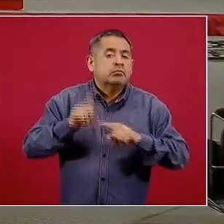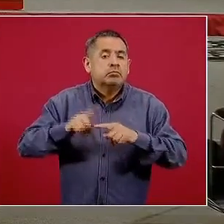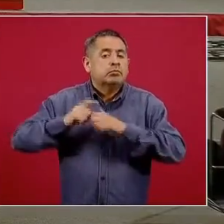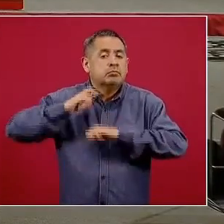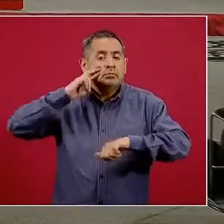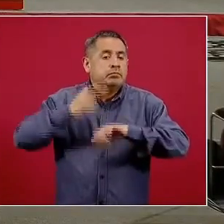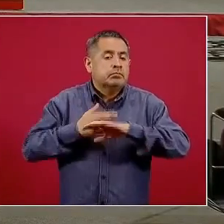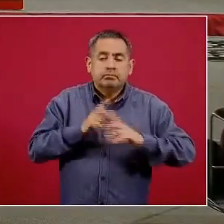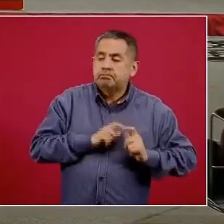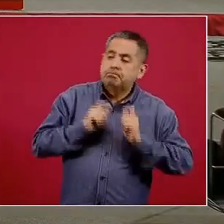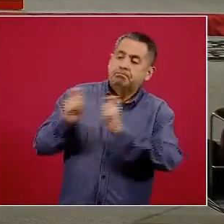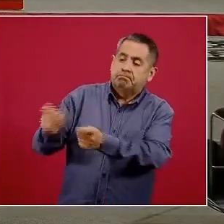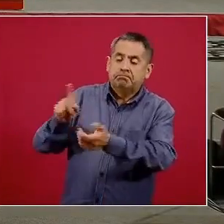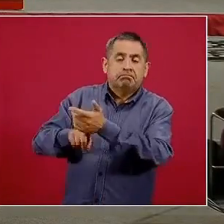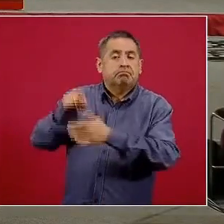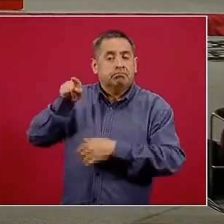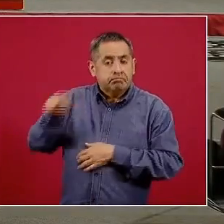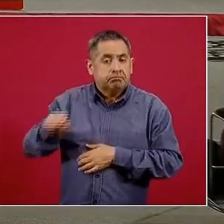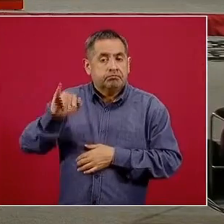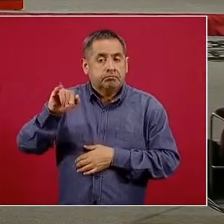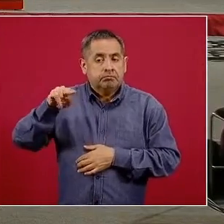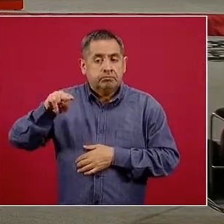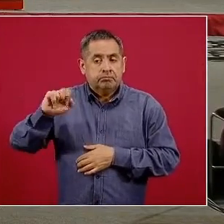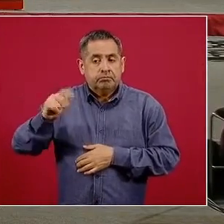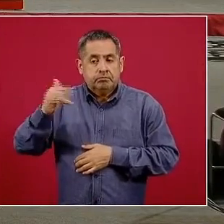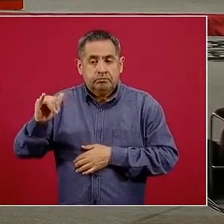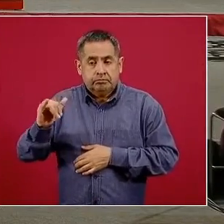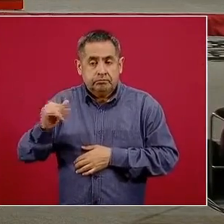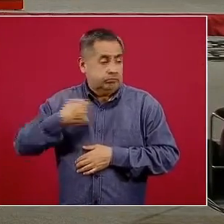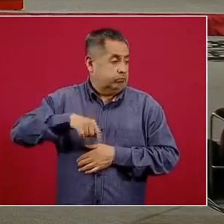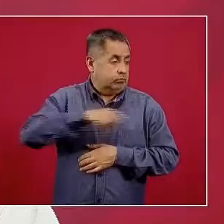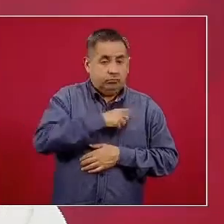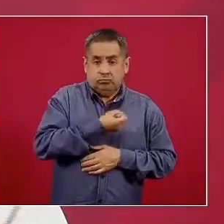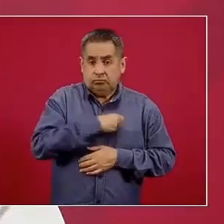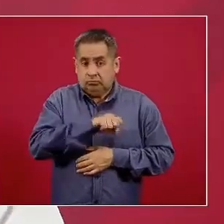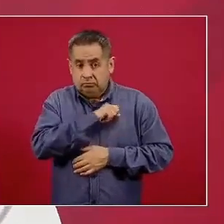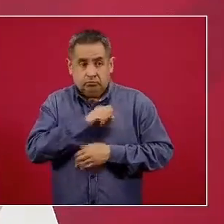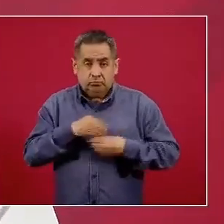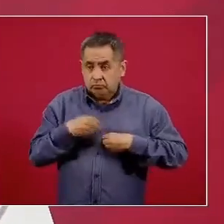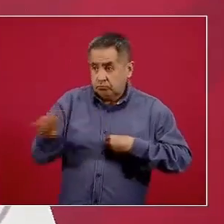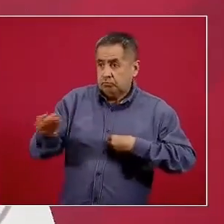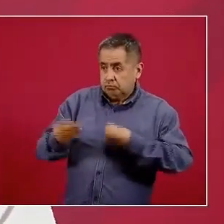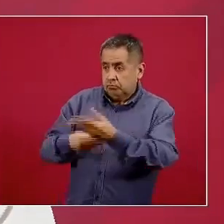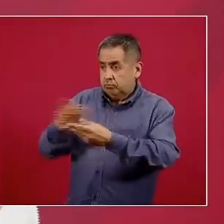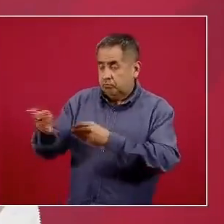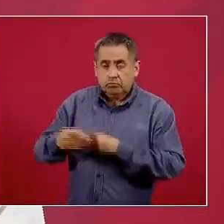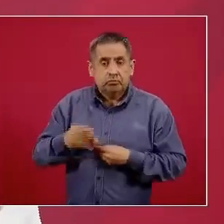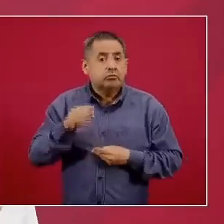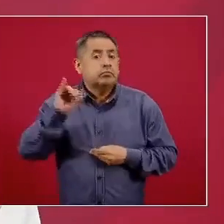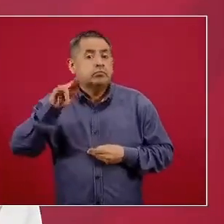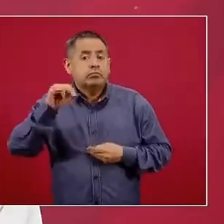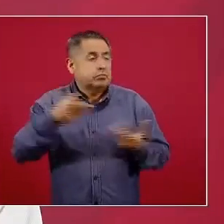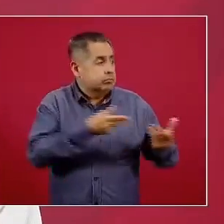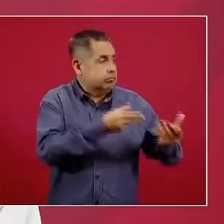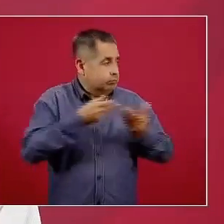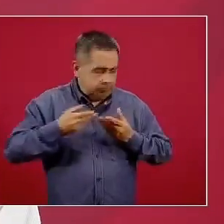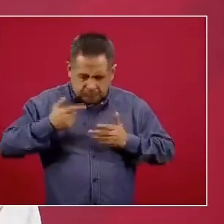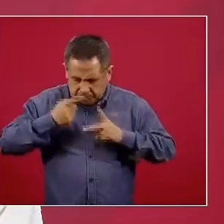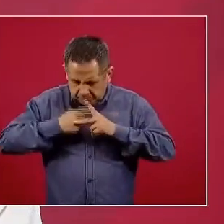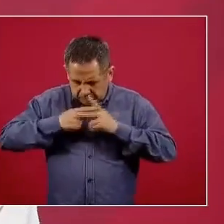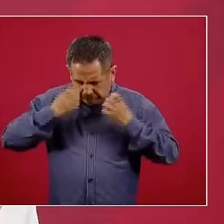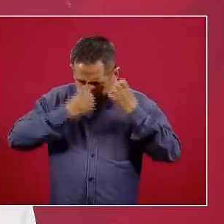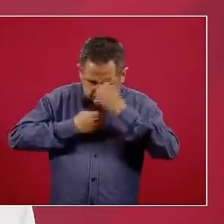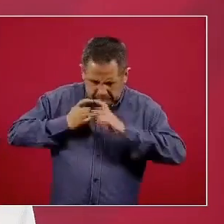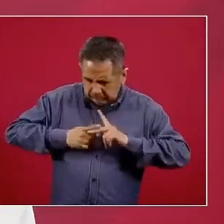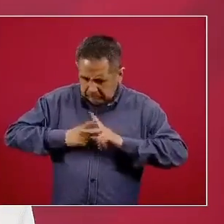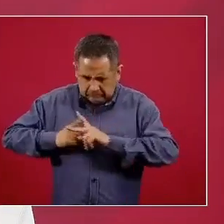finalmente INEGI, con información que obtiene del sector salud, pero con métodos diversos para un análisis cuidadoso.